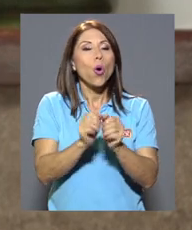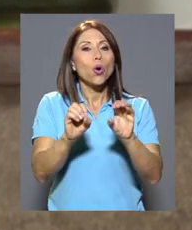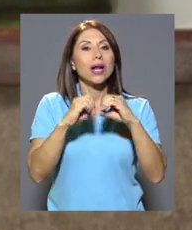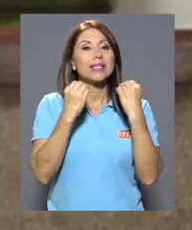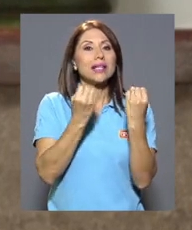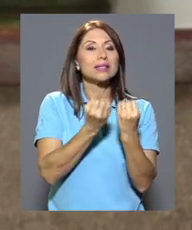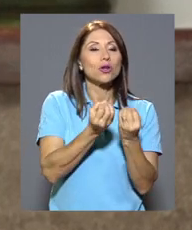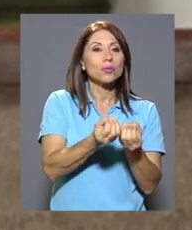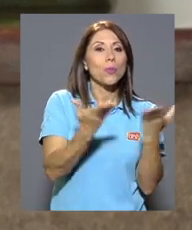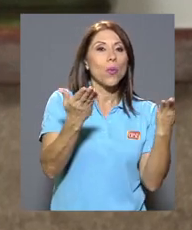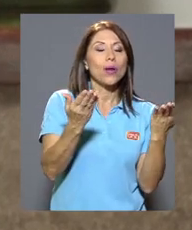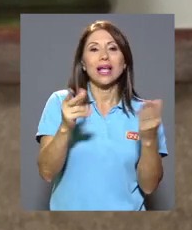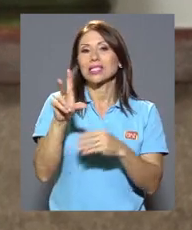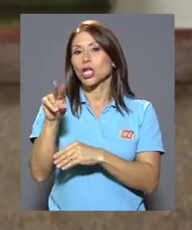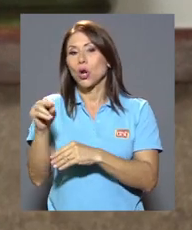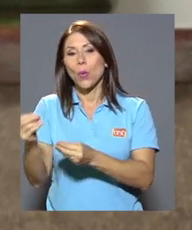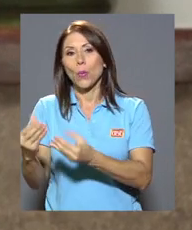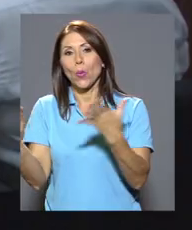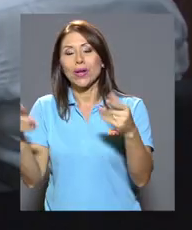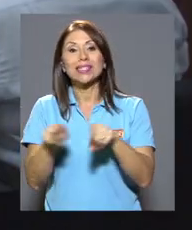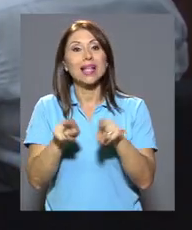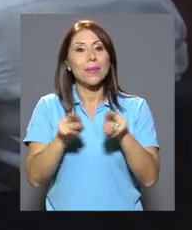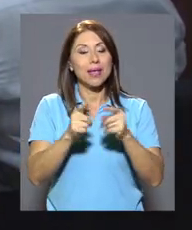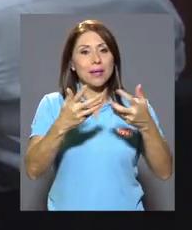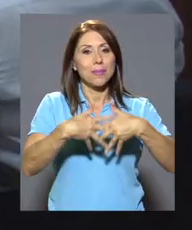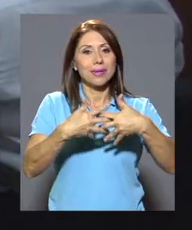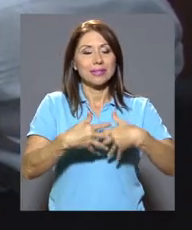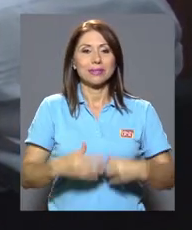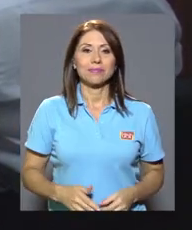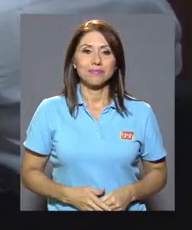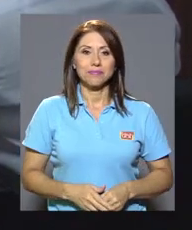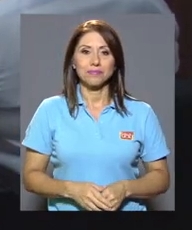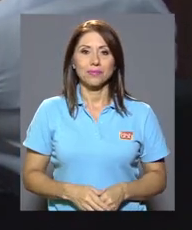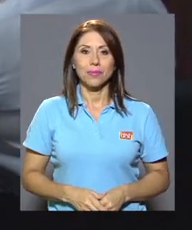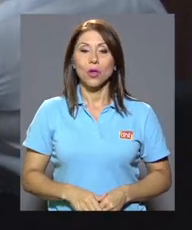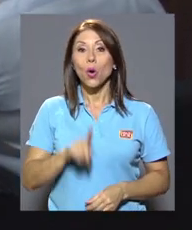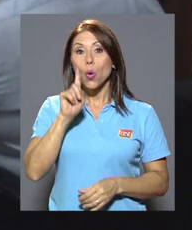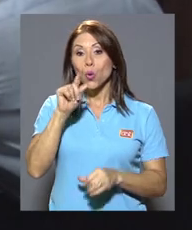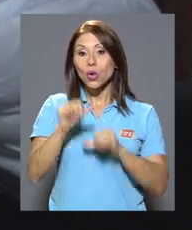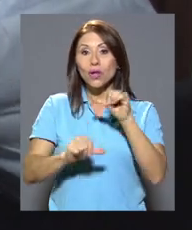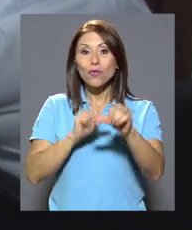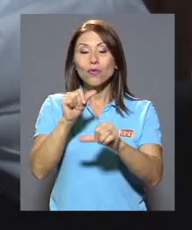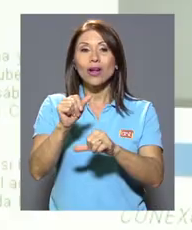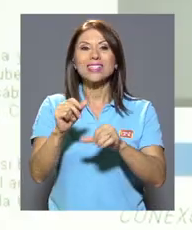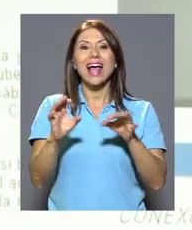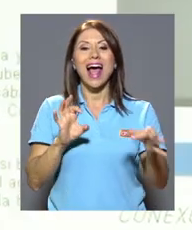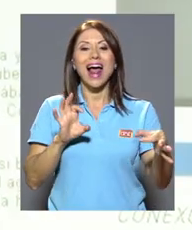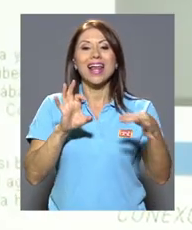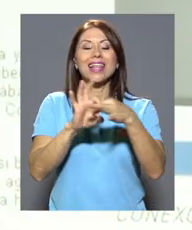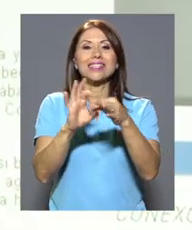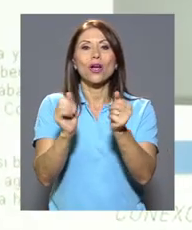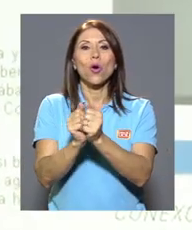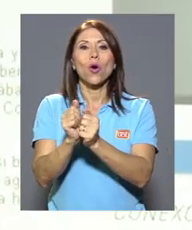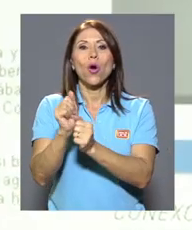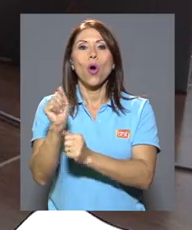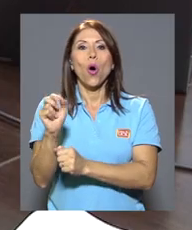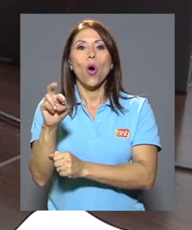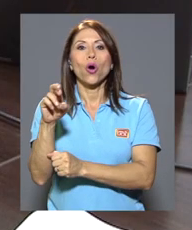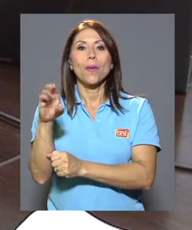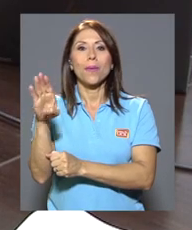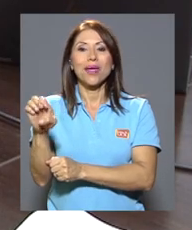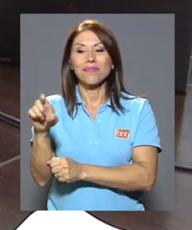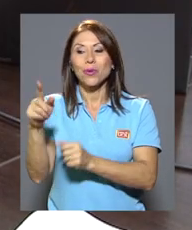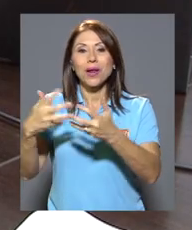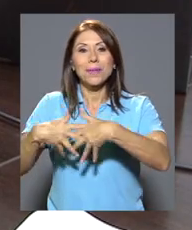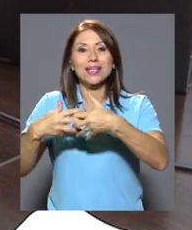y no gubernamentales, así como en la empresa. Uno de los esfuerzos es la alianza con el Orbe, una empresa de soluciones